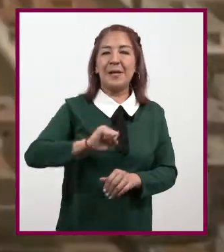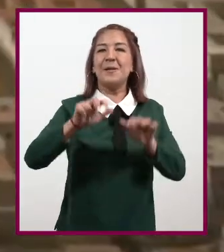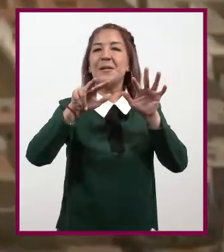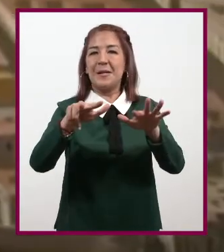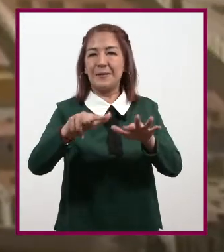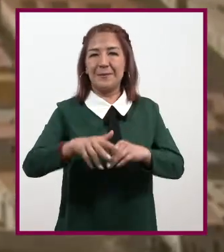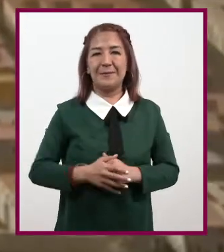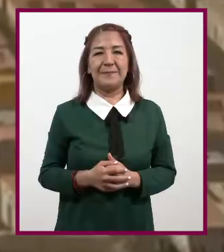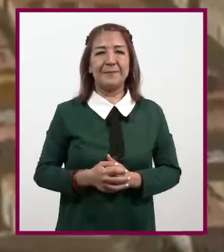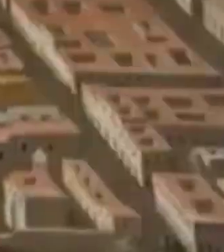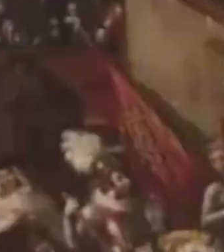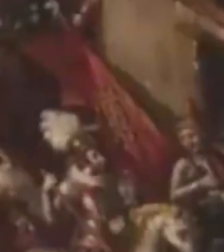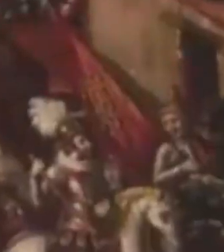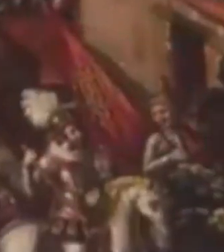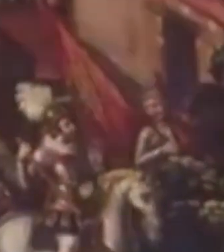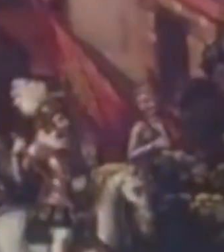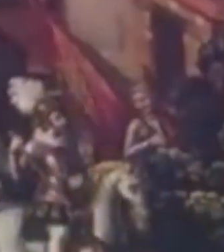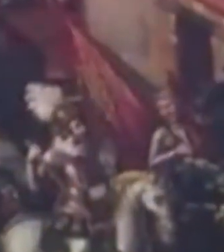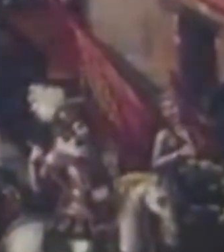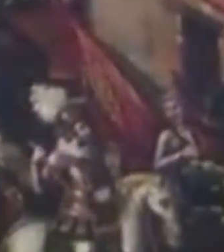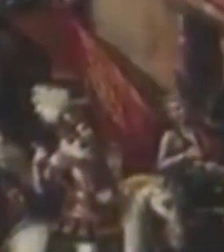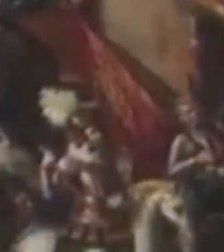XVIII.